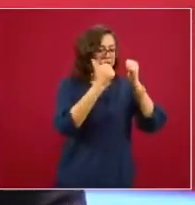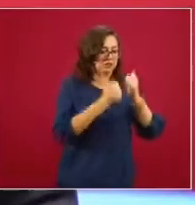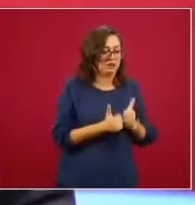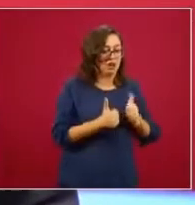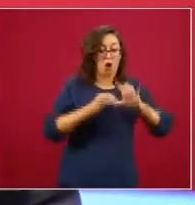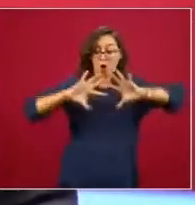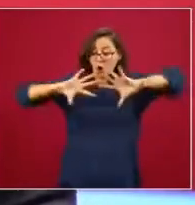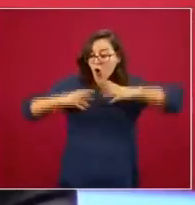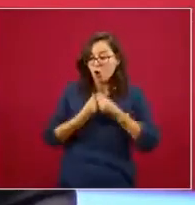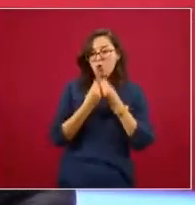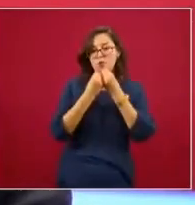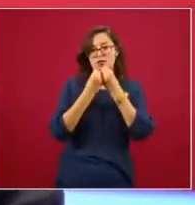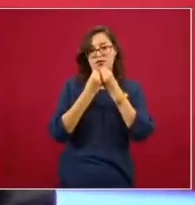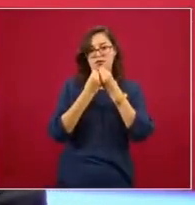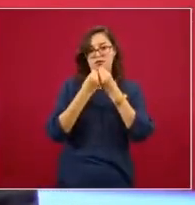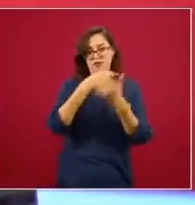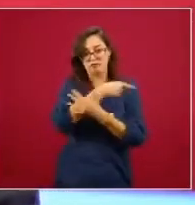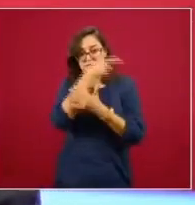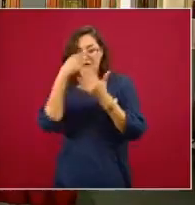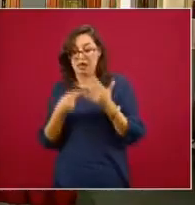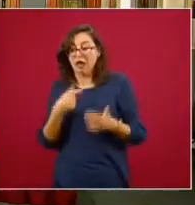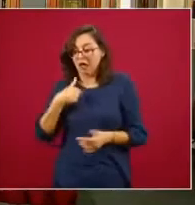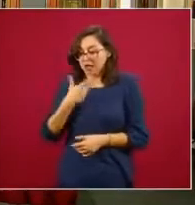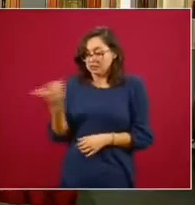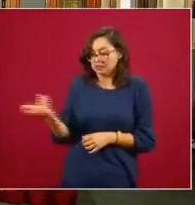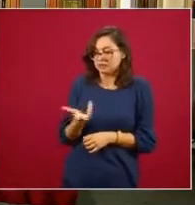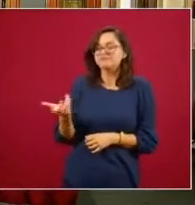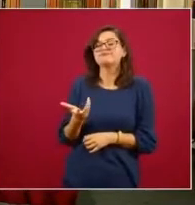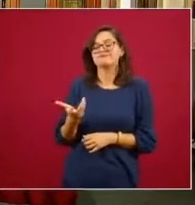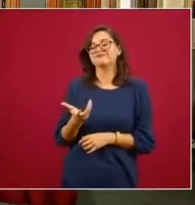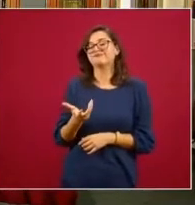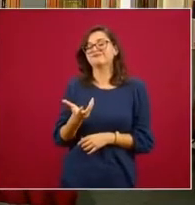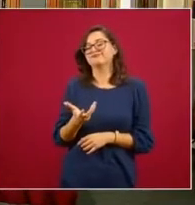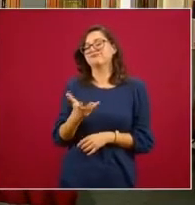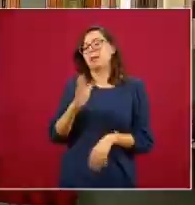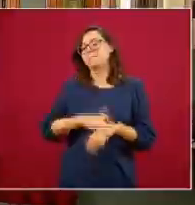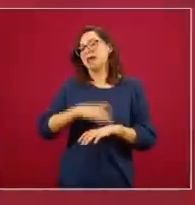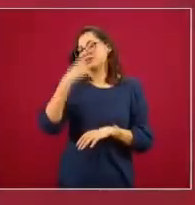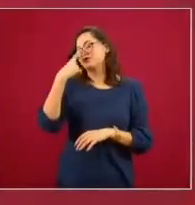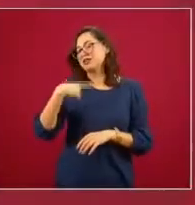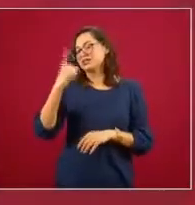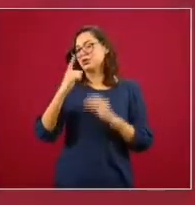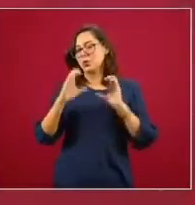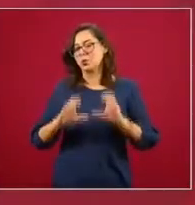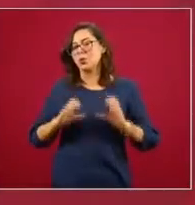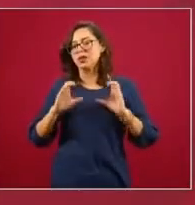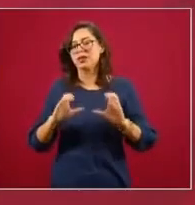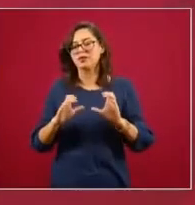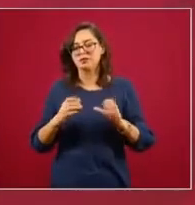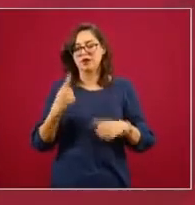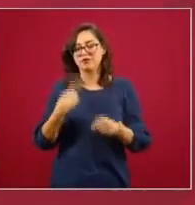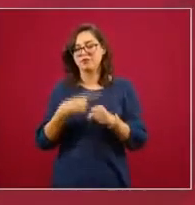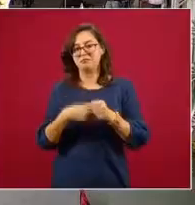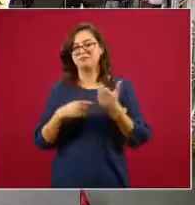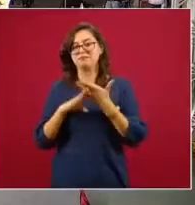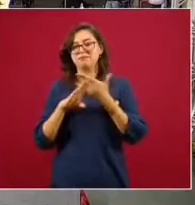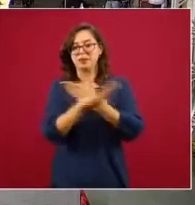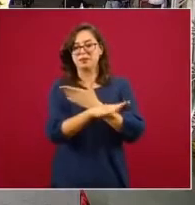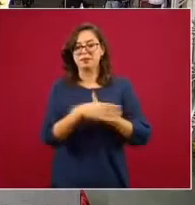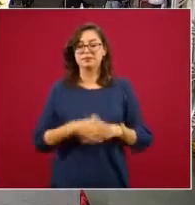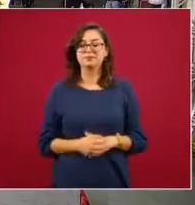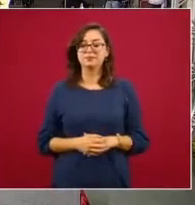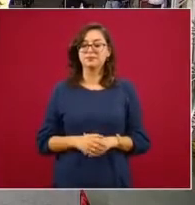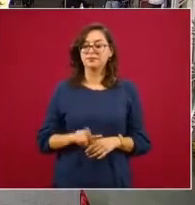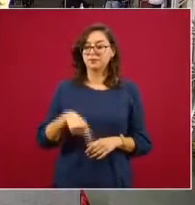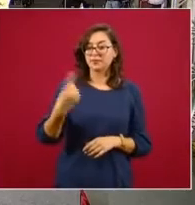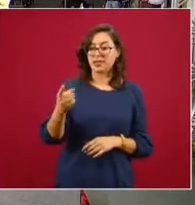casa, todo junto puede hacer una mayor capacidad de prevención. Muchas